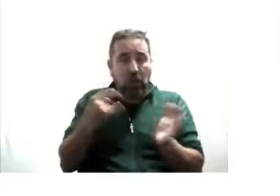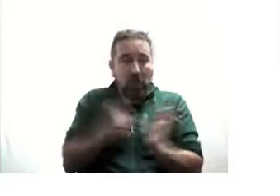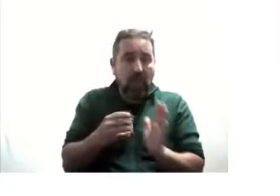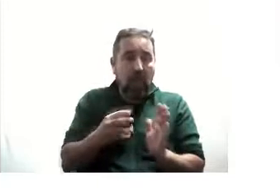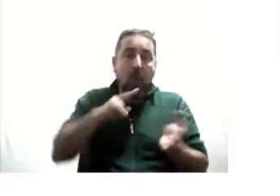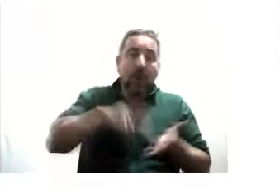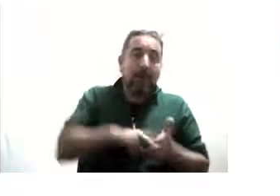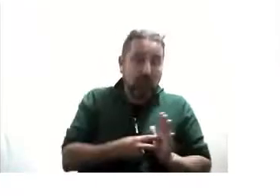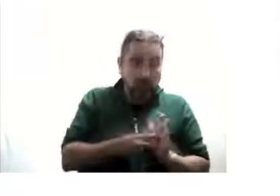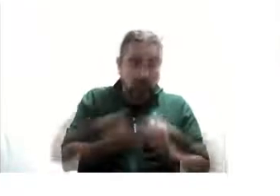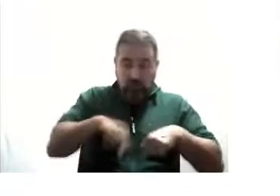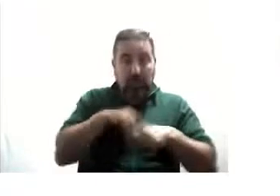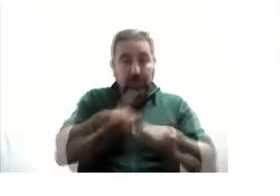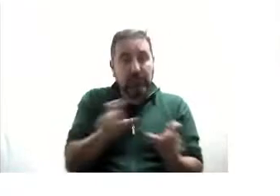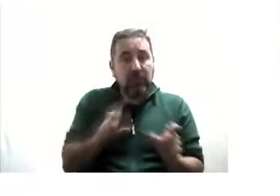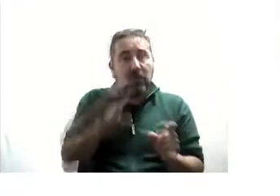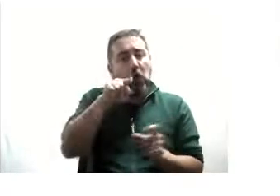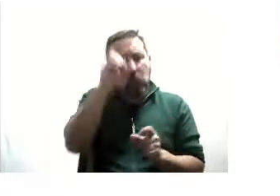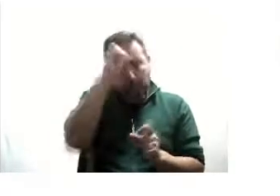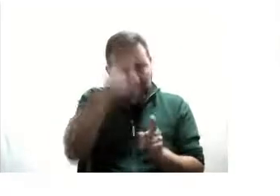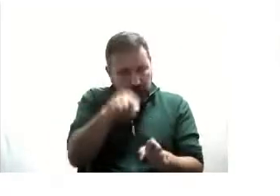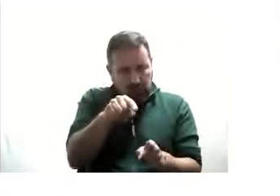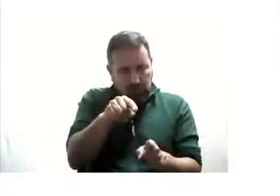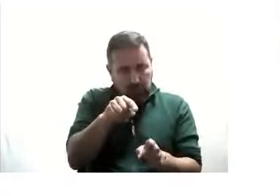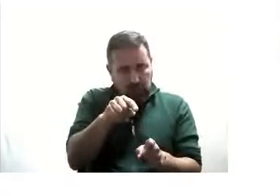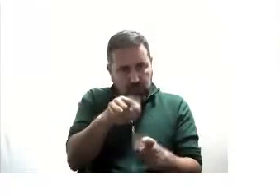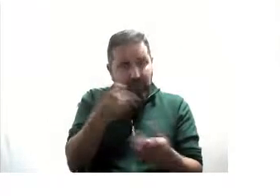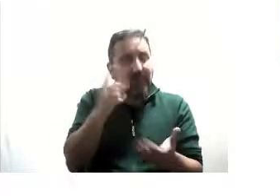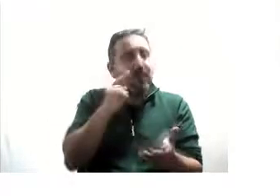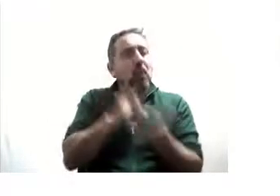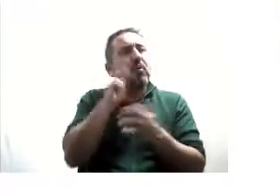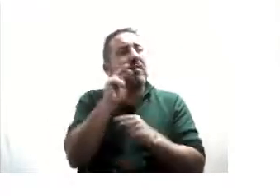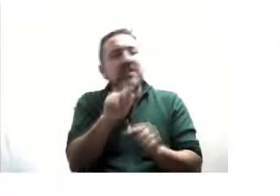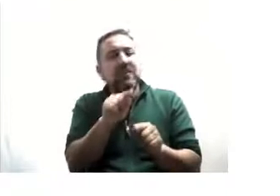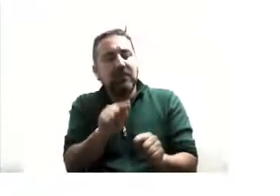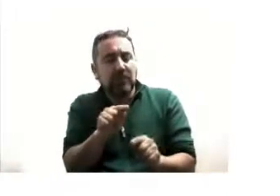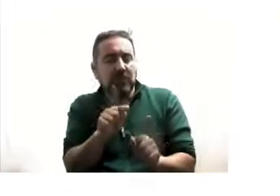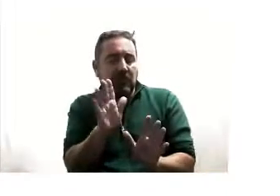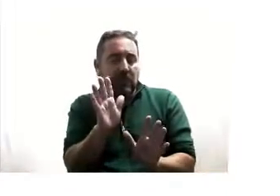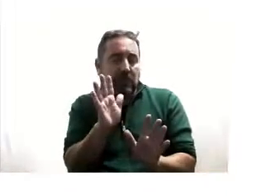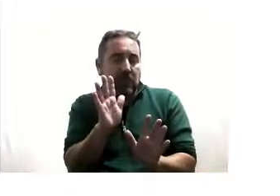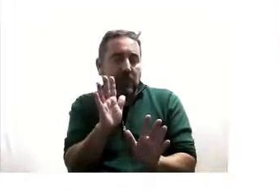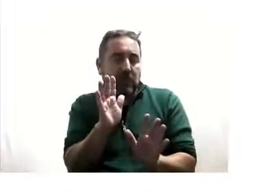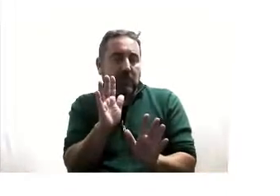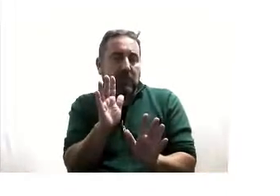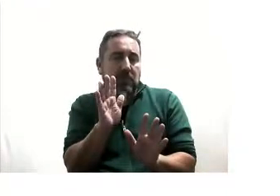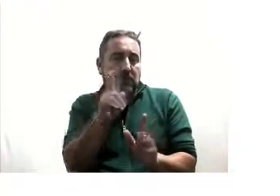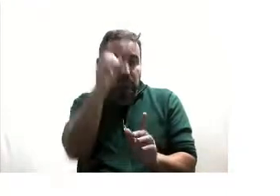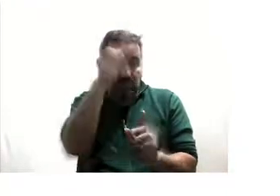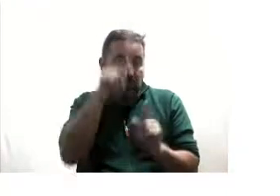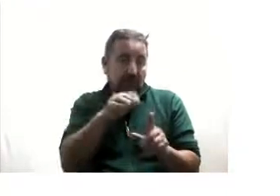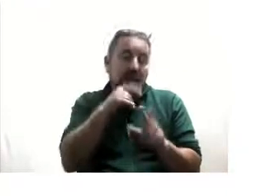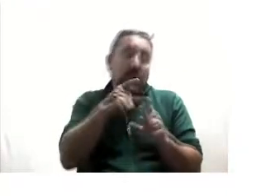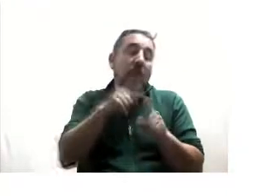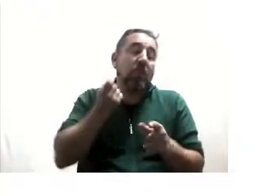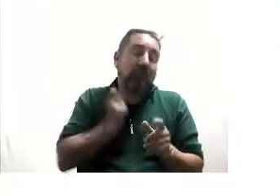métodos. Entonces, desde tu opinión y desde el punto de vista ya más a lo mejor como profesional, ¿no?, de la